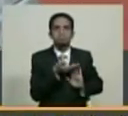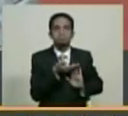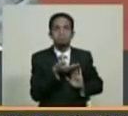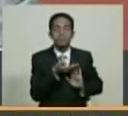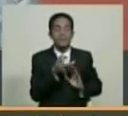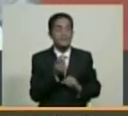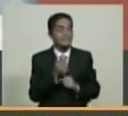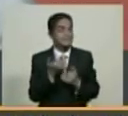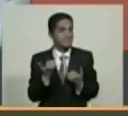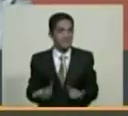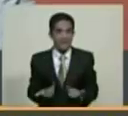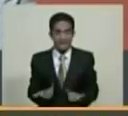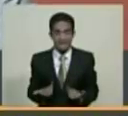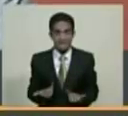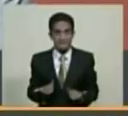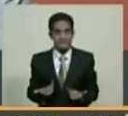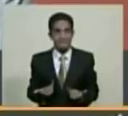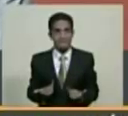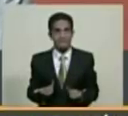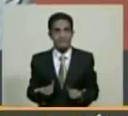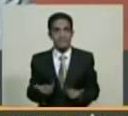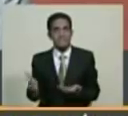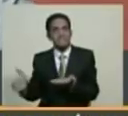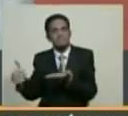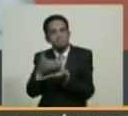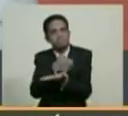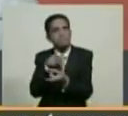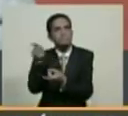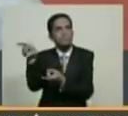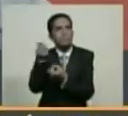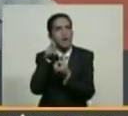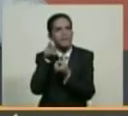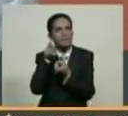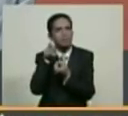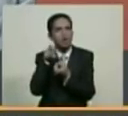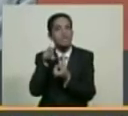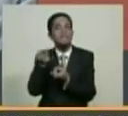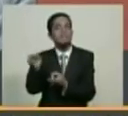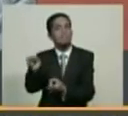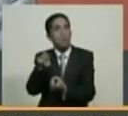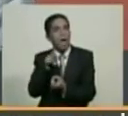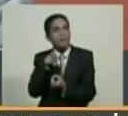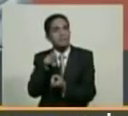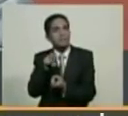inmediata y con mucha efectividad la recaudación tributaria y que ésta pudiera ingresar